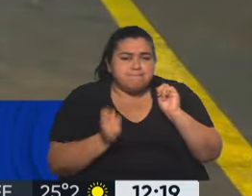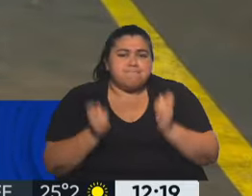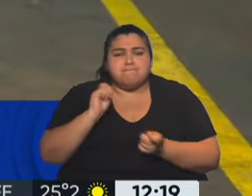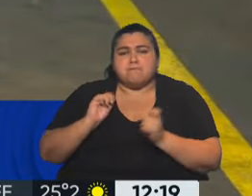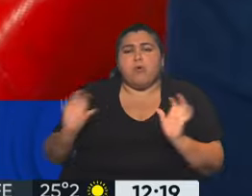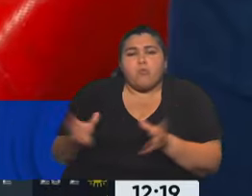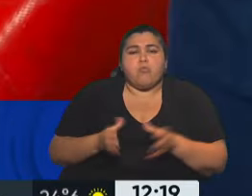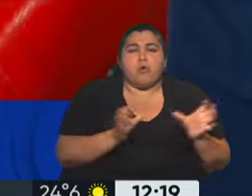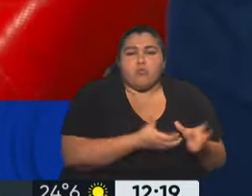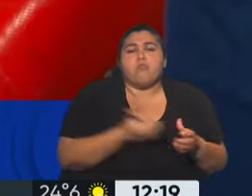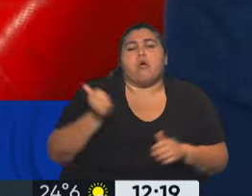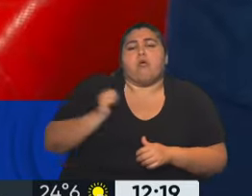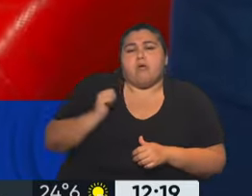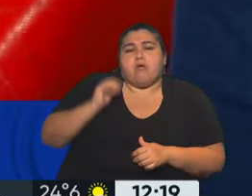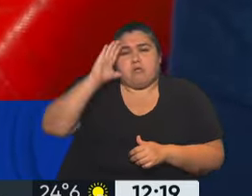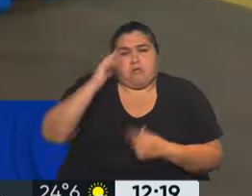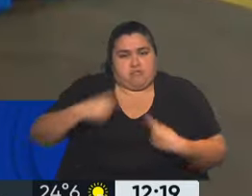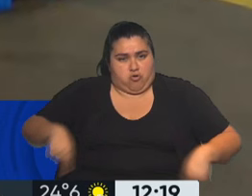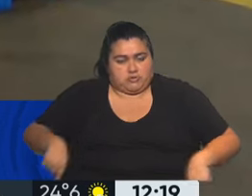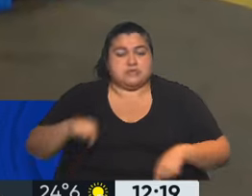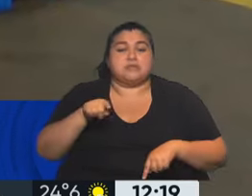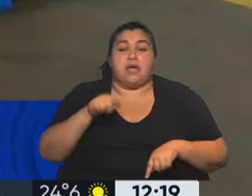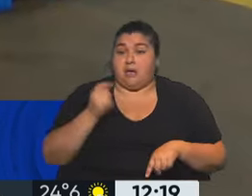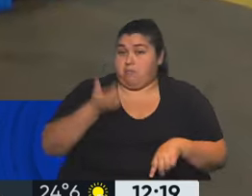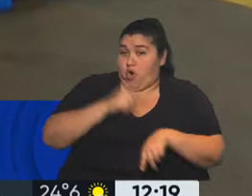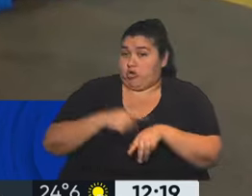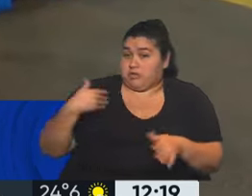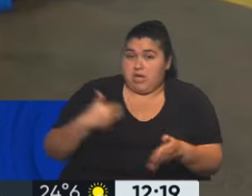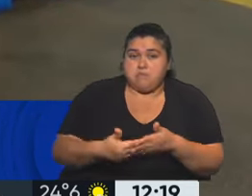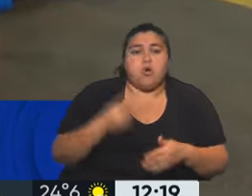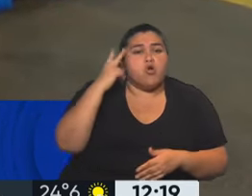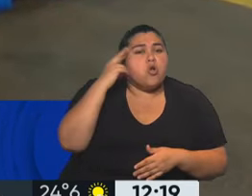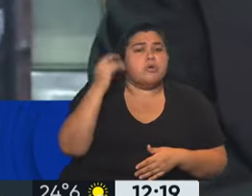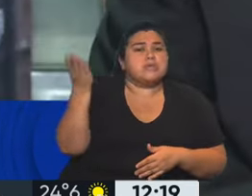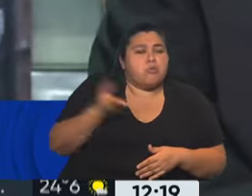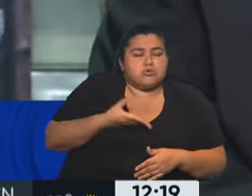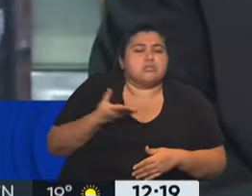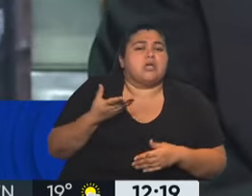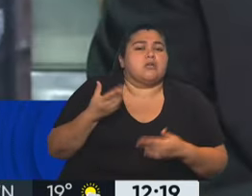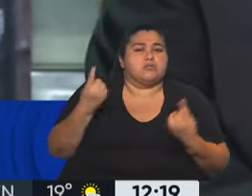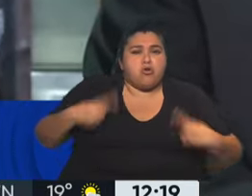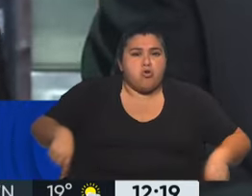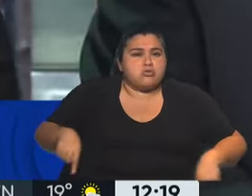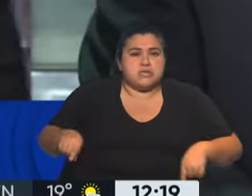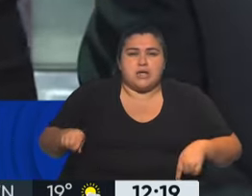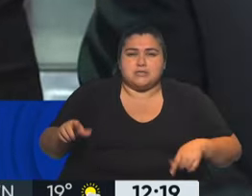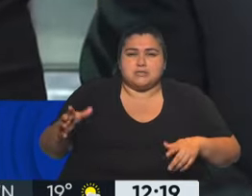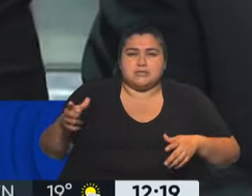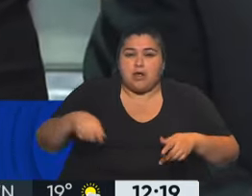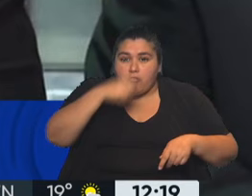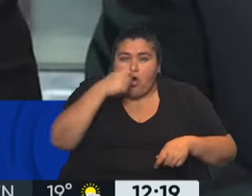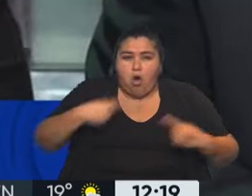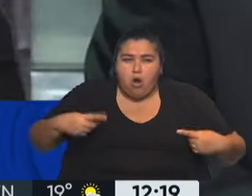de seguridad. Con tan poco tiempo, un aumento del 90% de los decomisos de